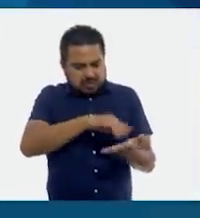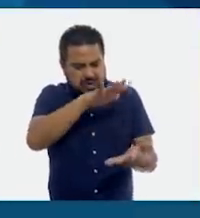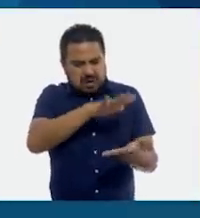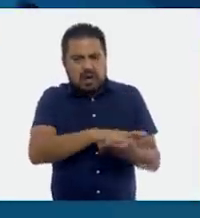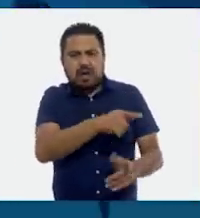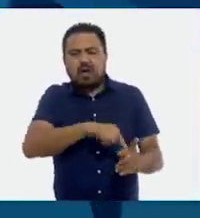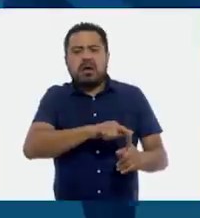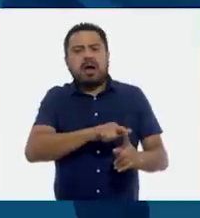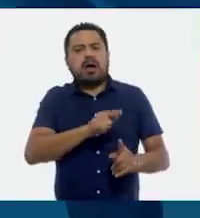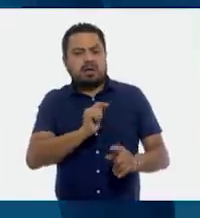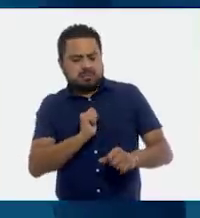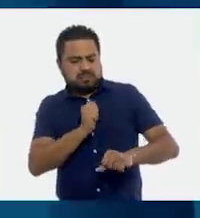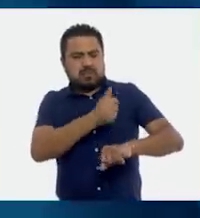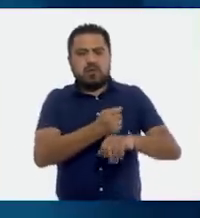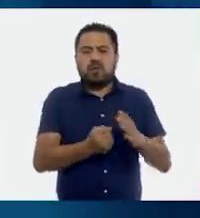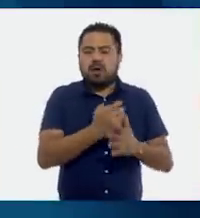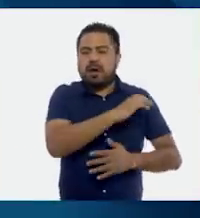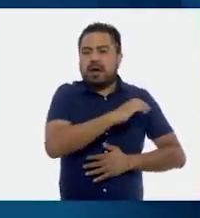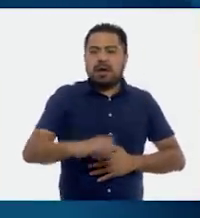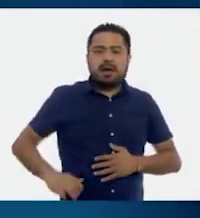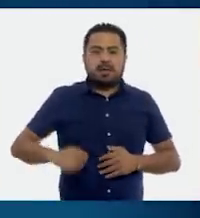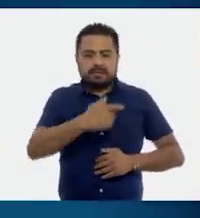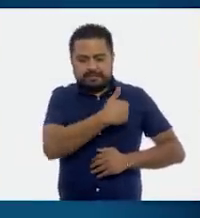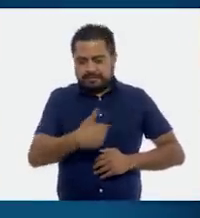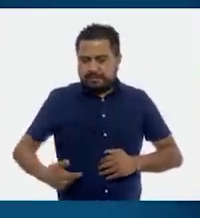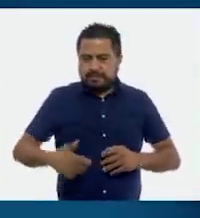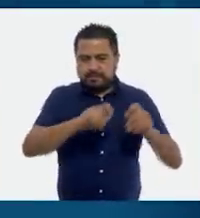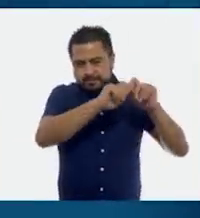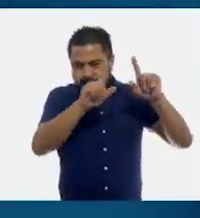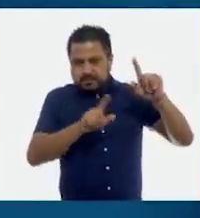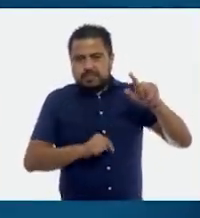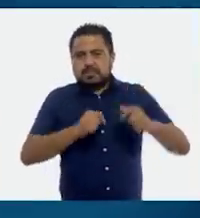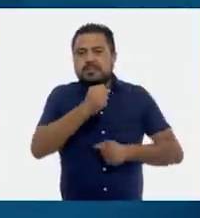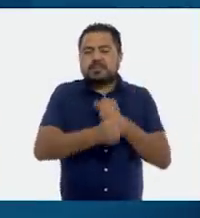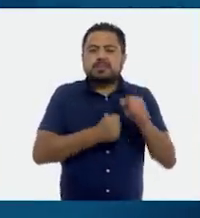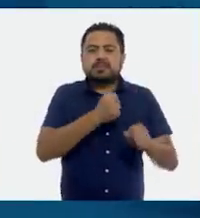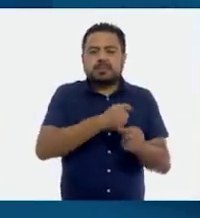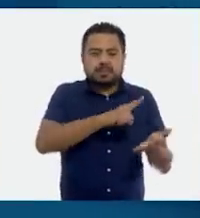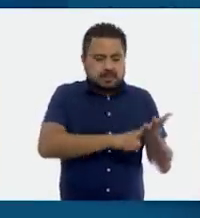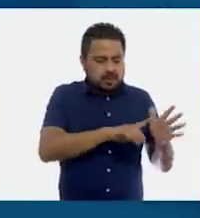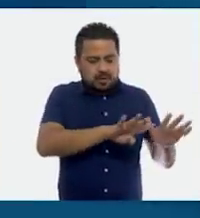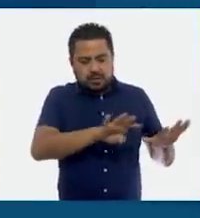lo postuló como candidato a la presidencia de la República para el periodo